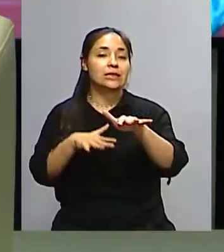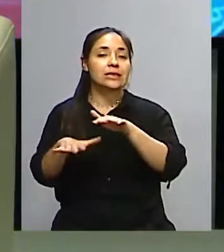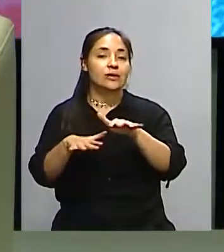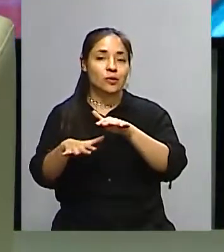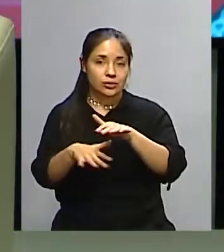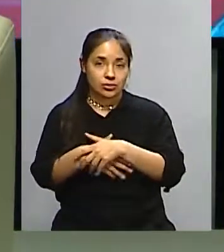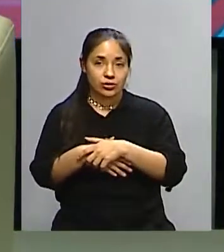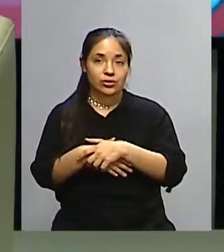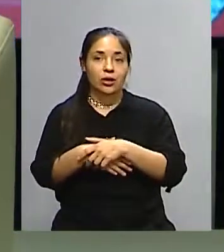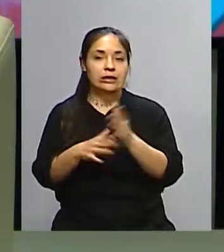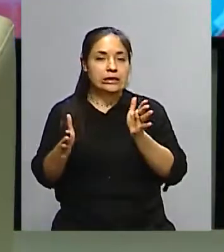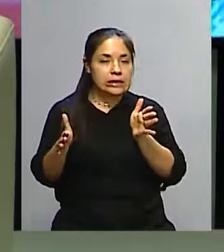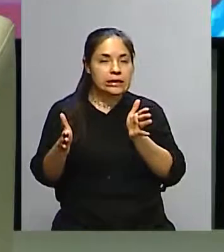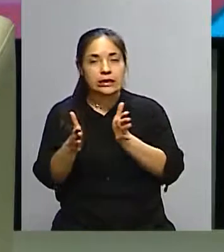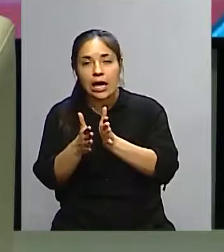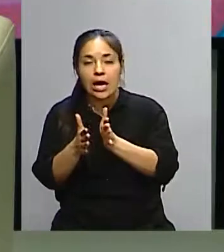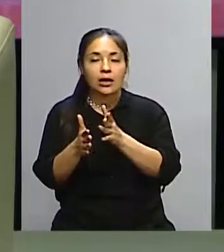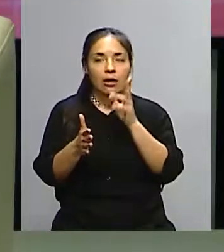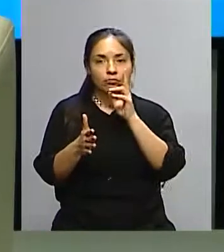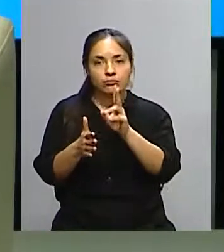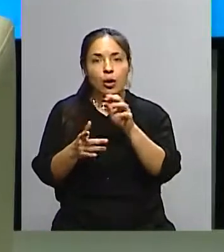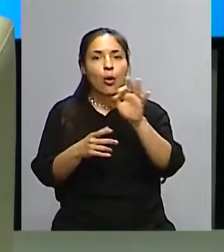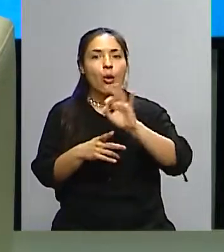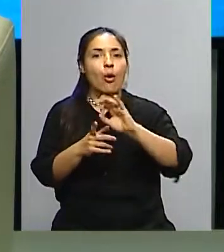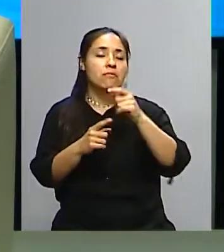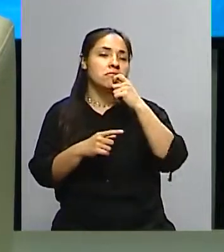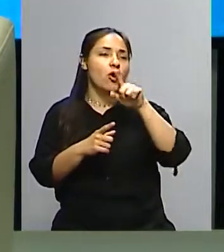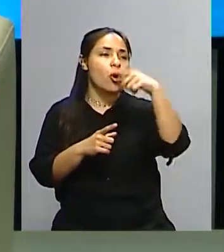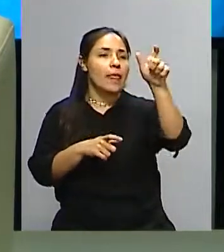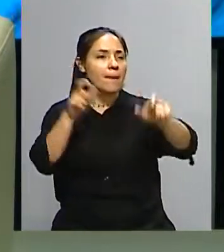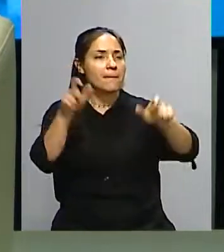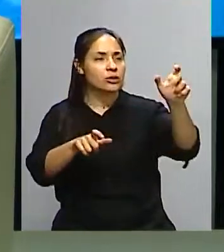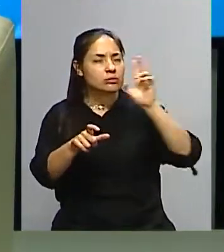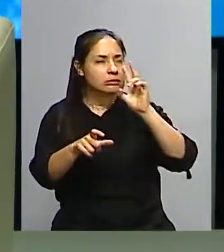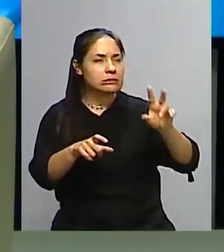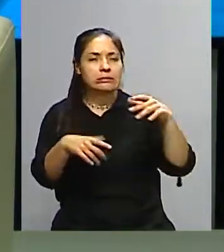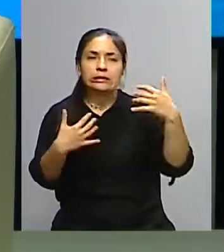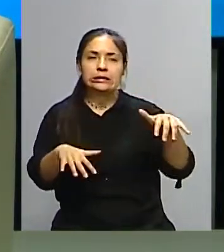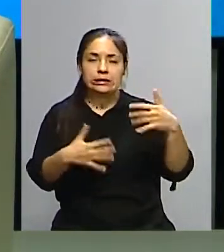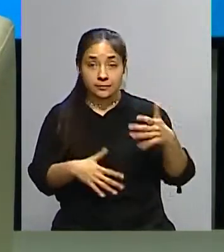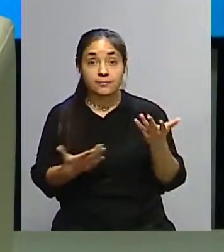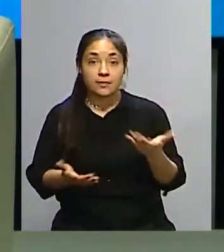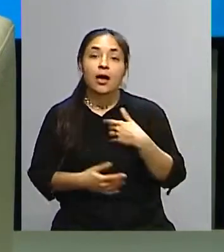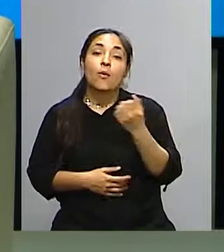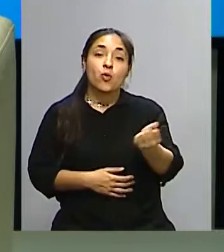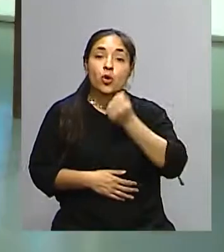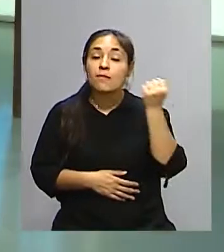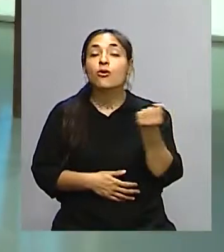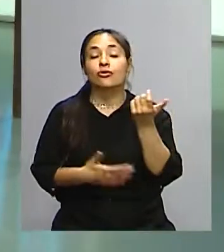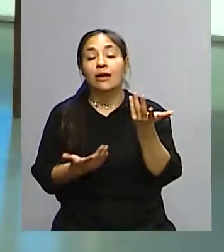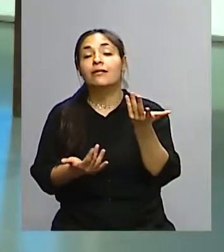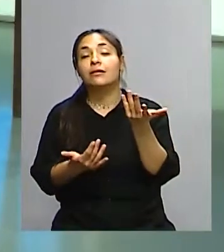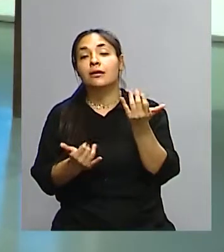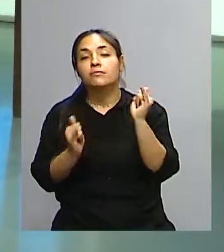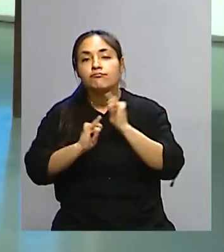dar en nuestra cercanía o por ahí observarlo con otras personas también, ¿no? Por eso es importante visibilizar